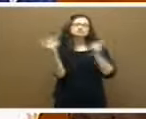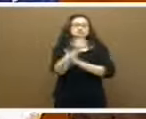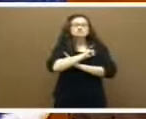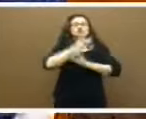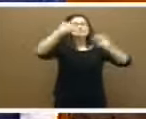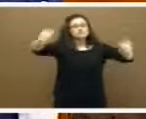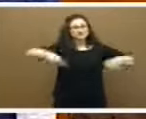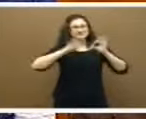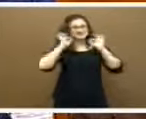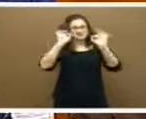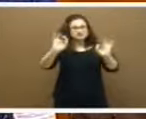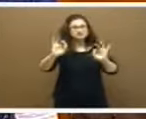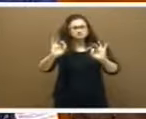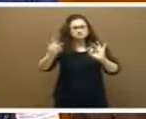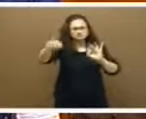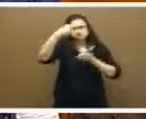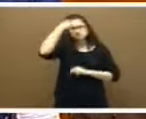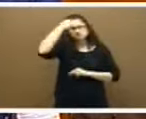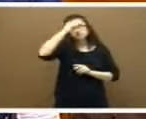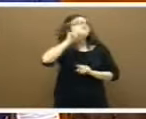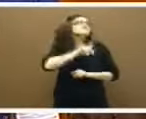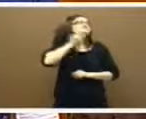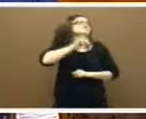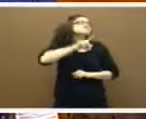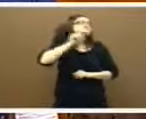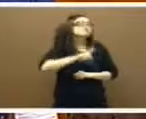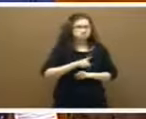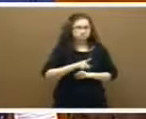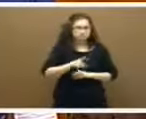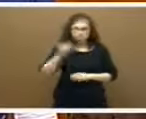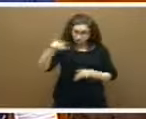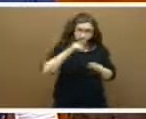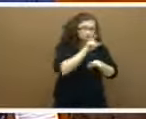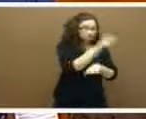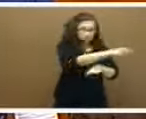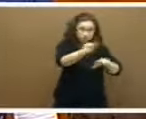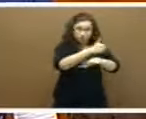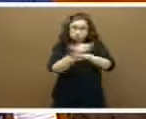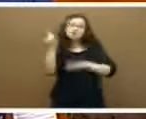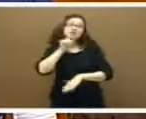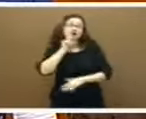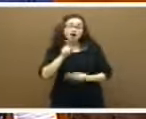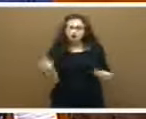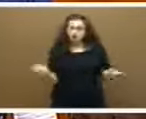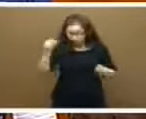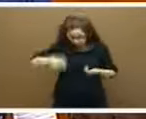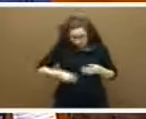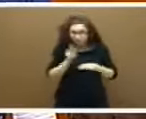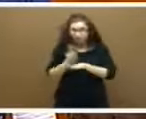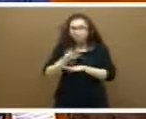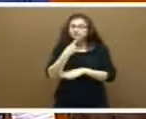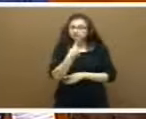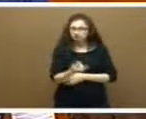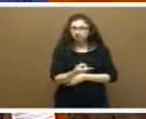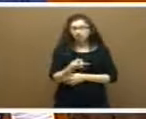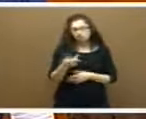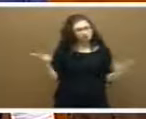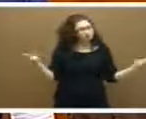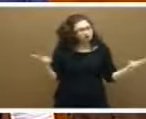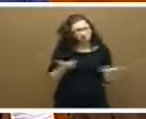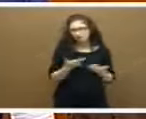convenio correspondiente. ¿Se ha empeñado usted en mentir? Y lo ha hecho ante los ciudadanos, lo ha hecho en este Parlamento, lo cual es muy